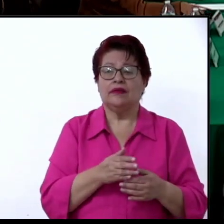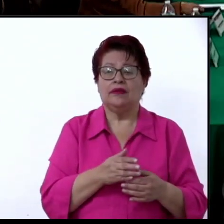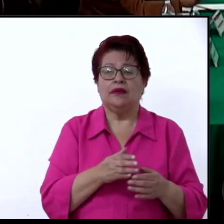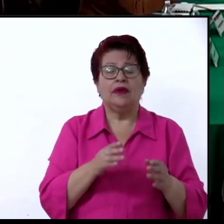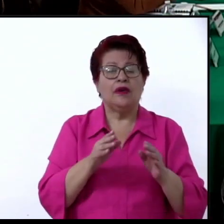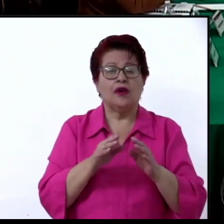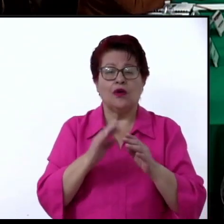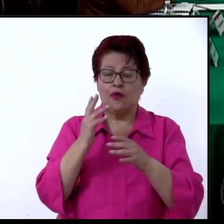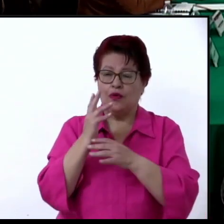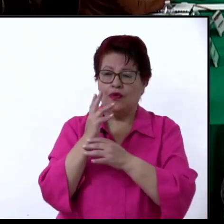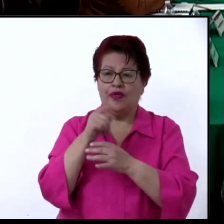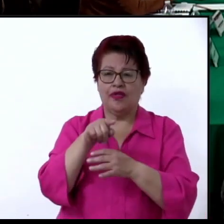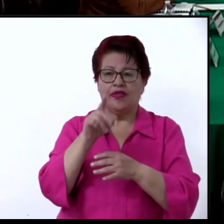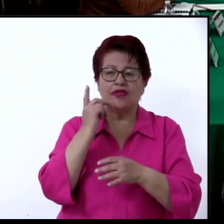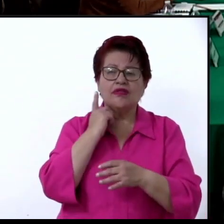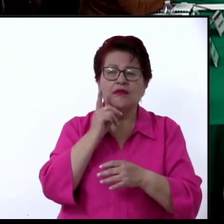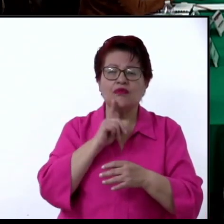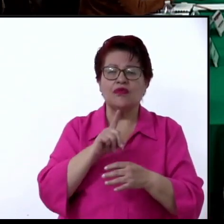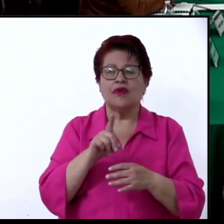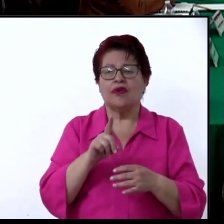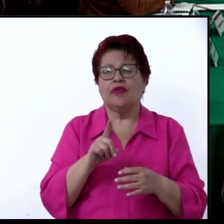como decía la diputada